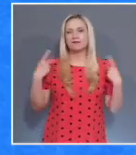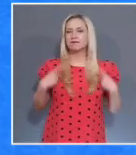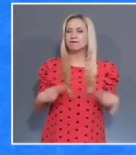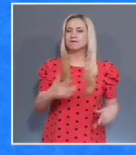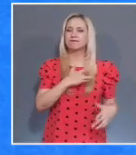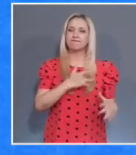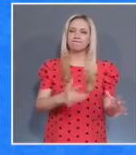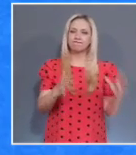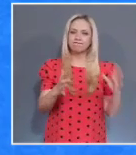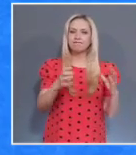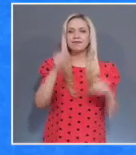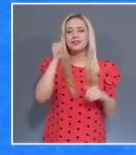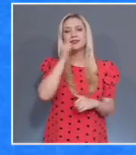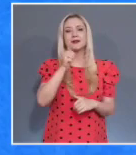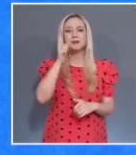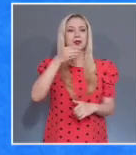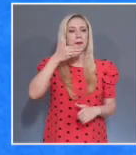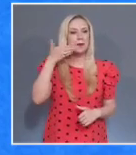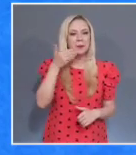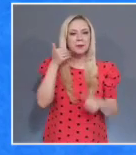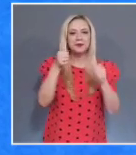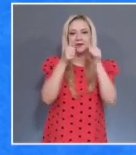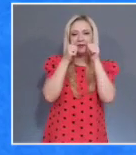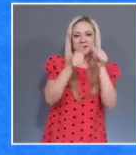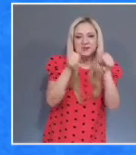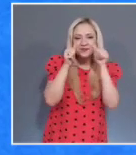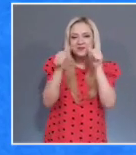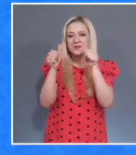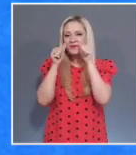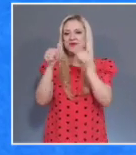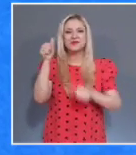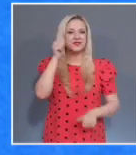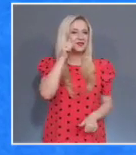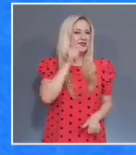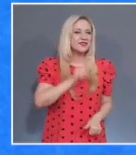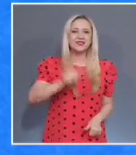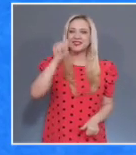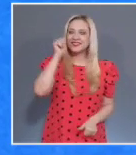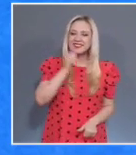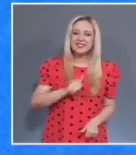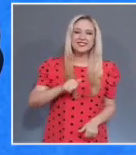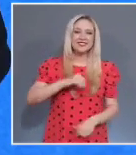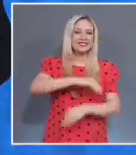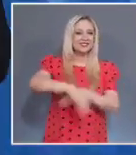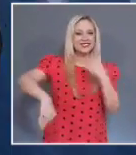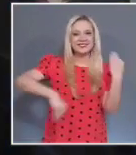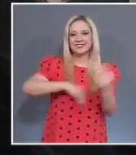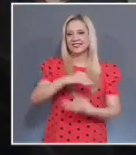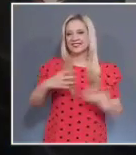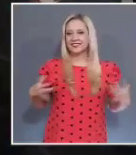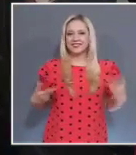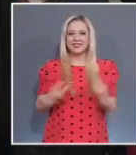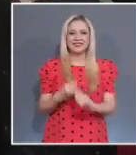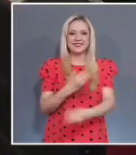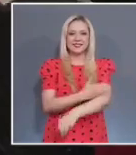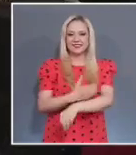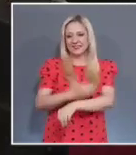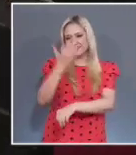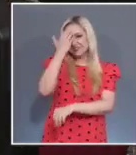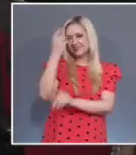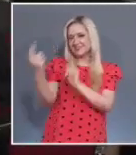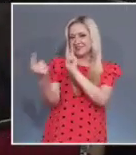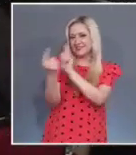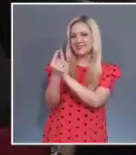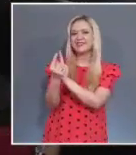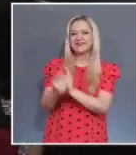su disposición siempre amable y cercana con todos que lo rodean. En la ceremonia que